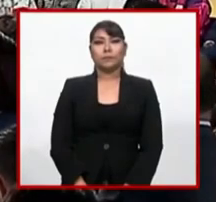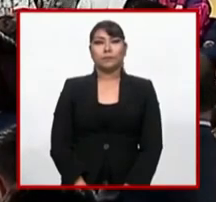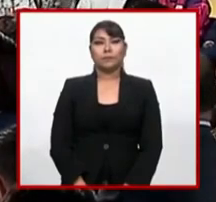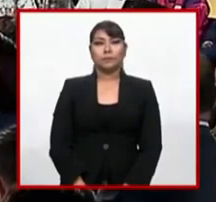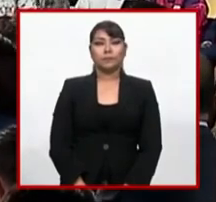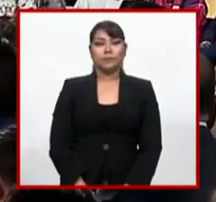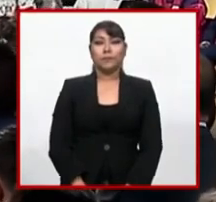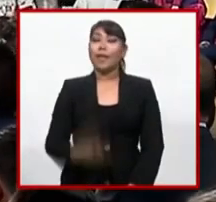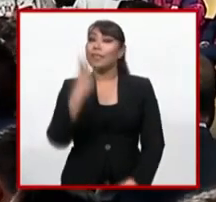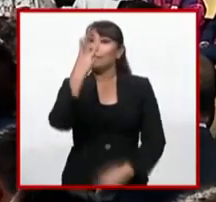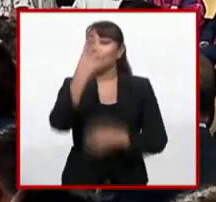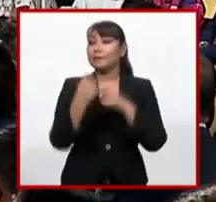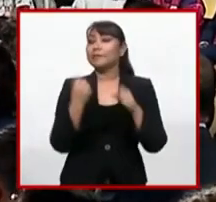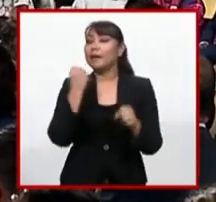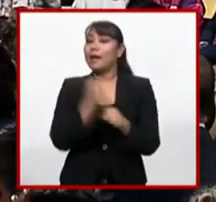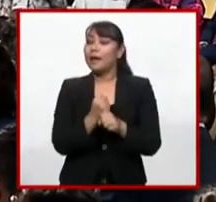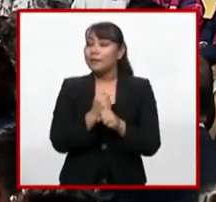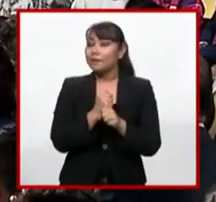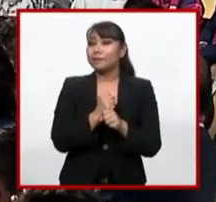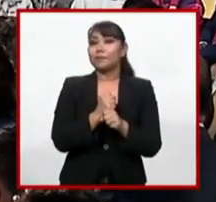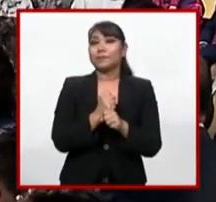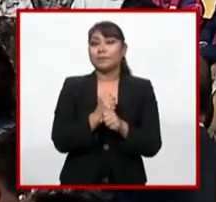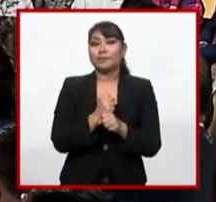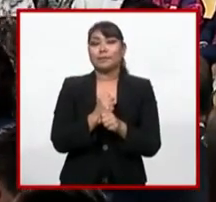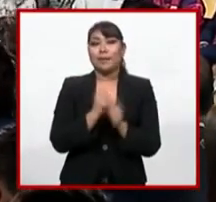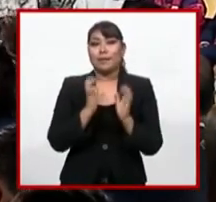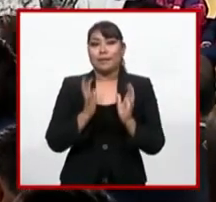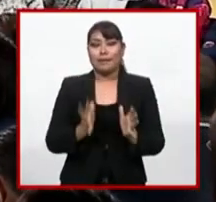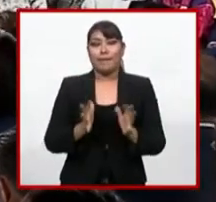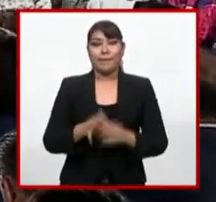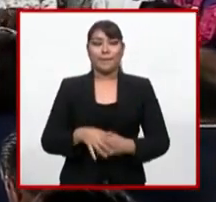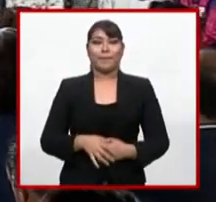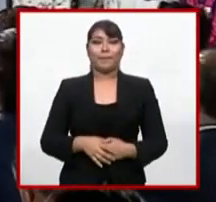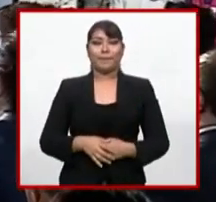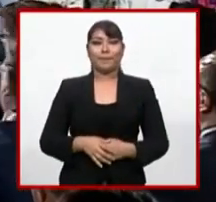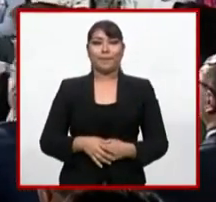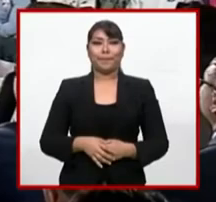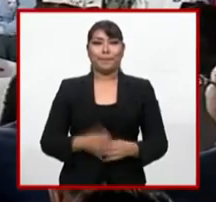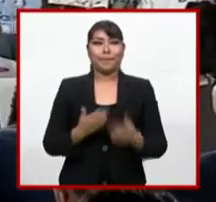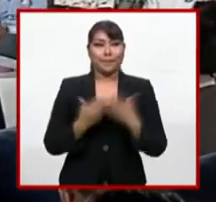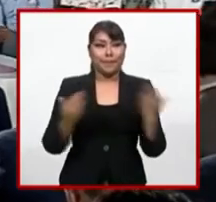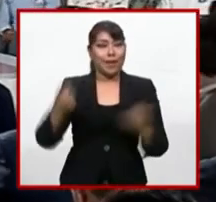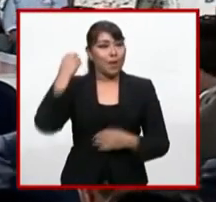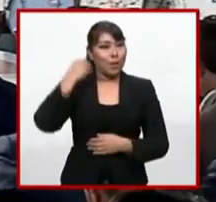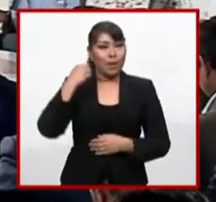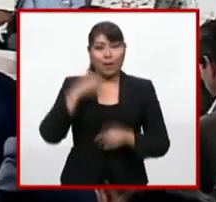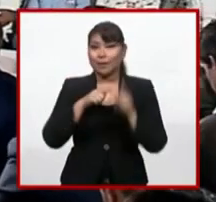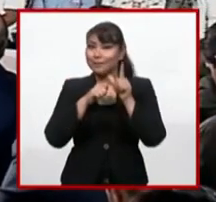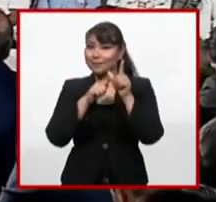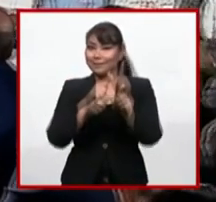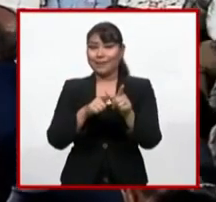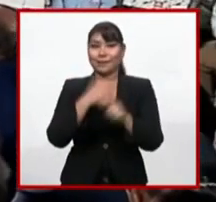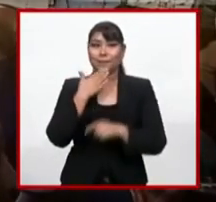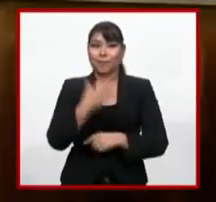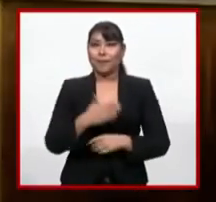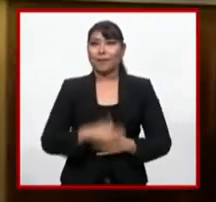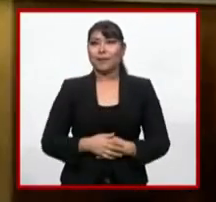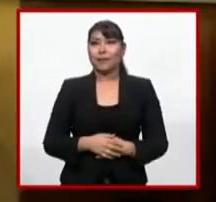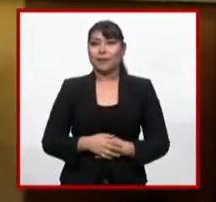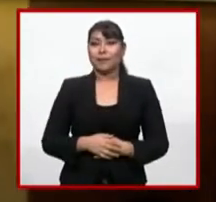Pues a 3 años de distancia, Oaxaca va por también la ruta. Informó el mandatario oaxaqueño que y estoy